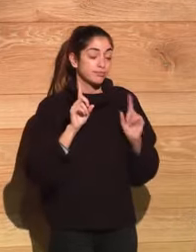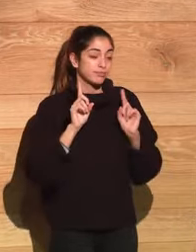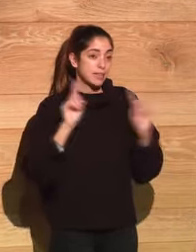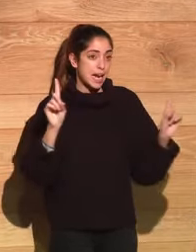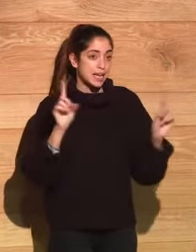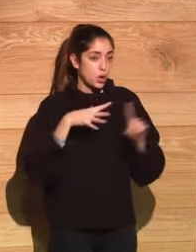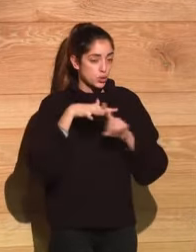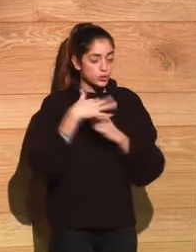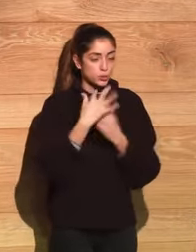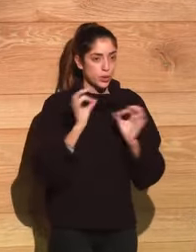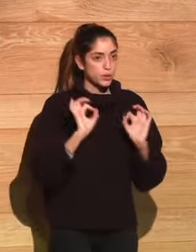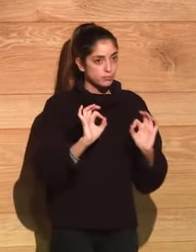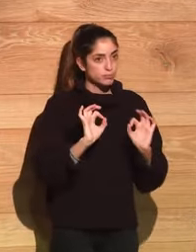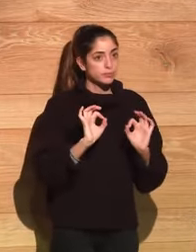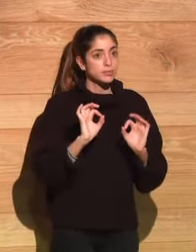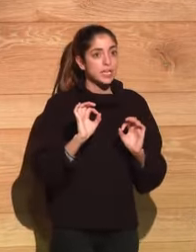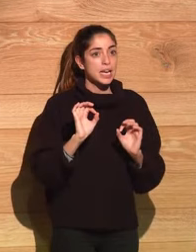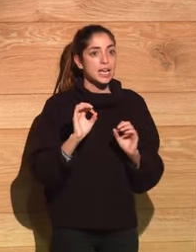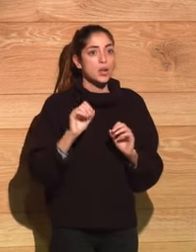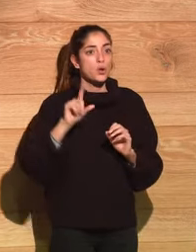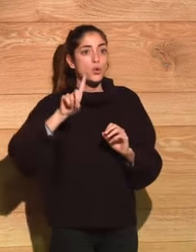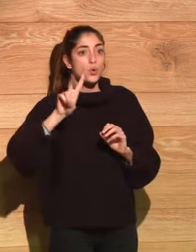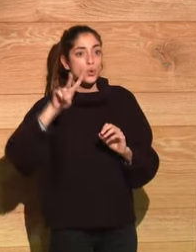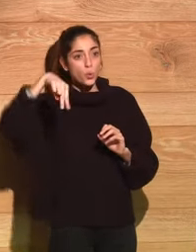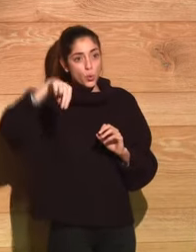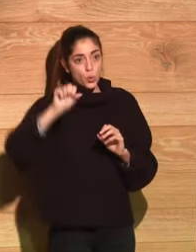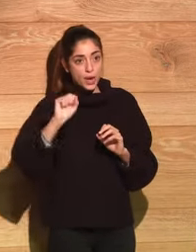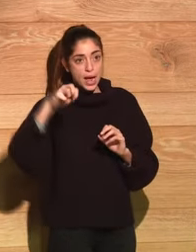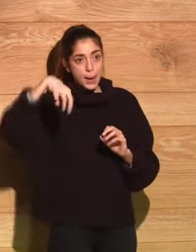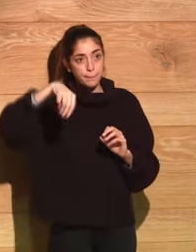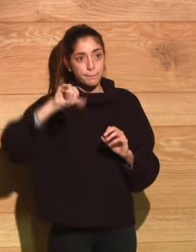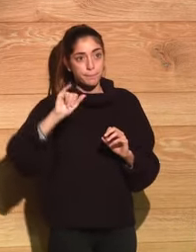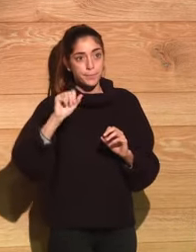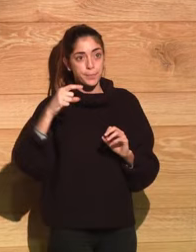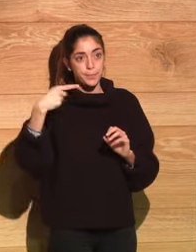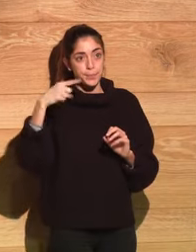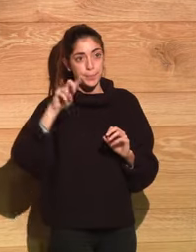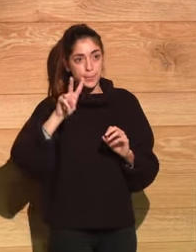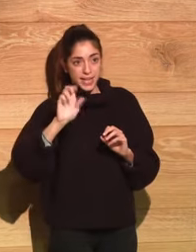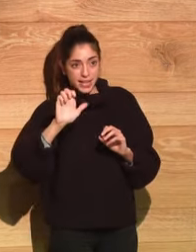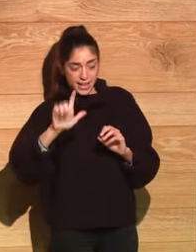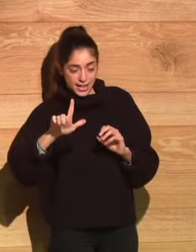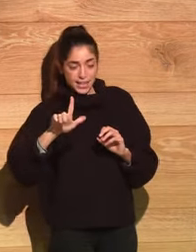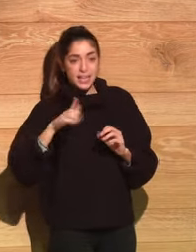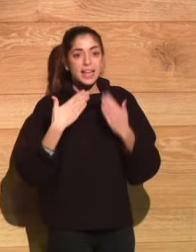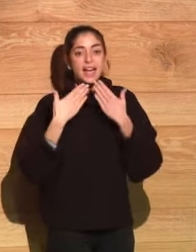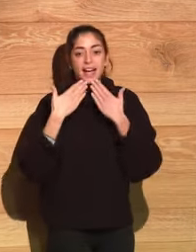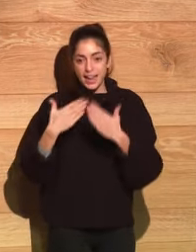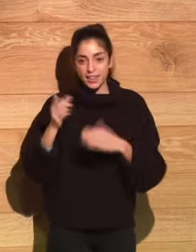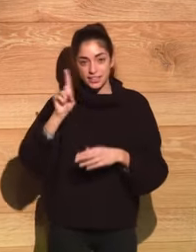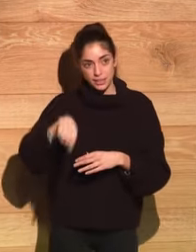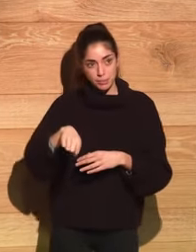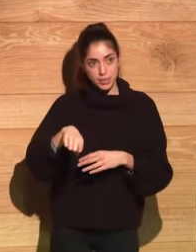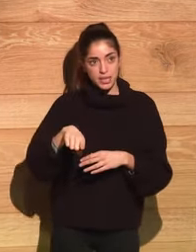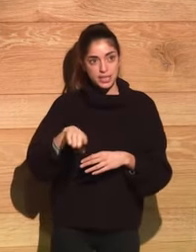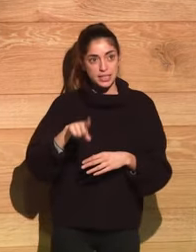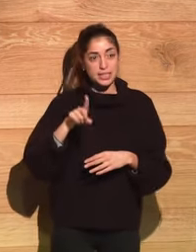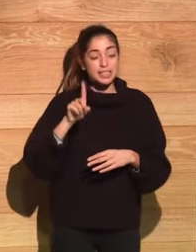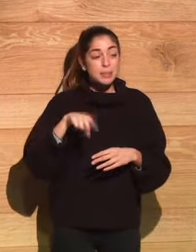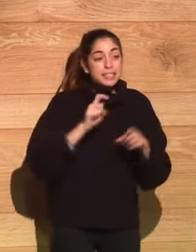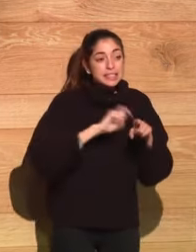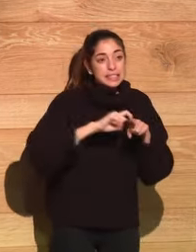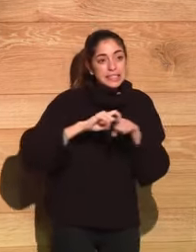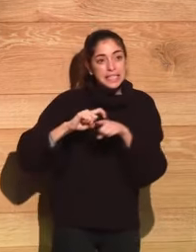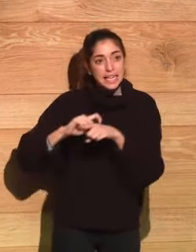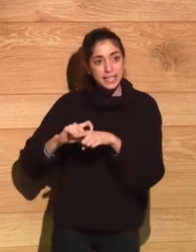del título que presentamos hoy, por Luna Miguel, a la que también aprovecho para dar las gracias, y que es otra de las características, yo